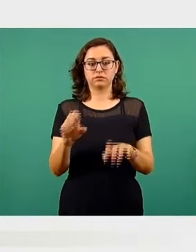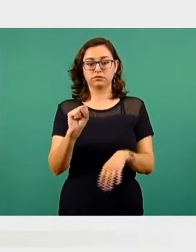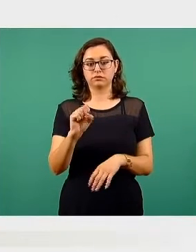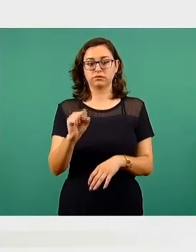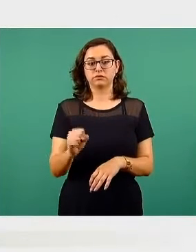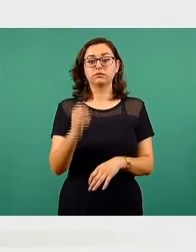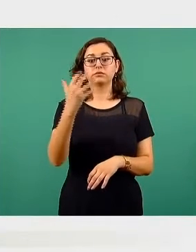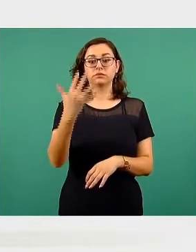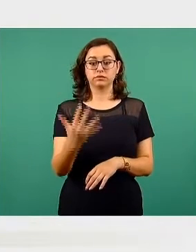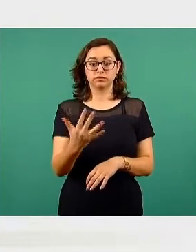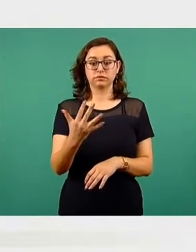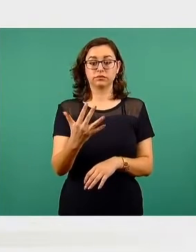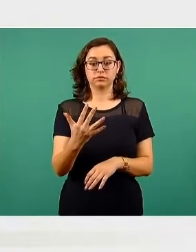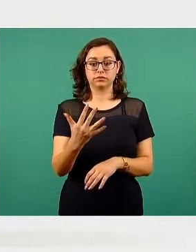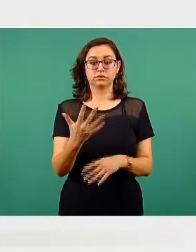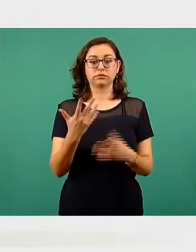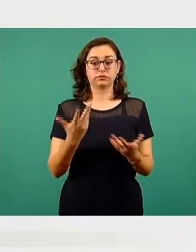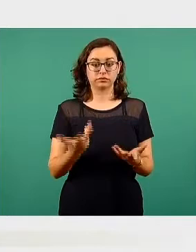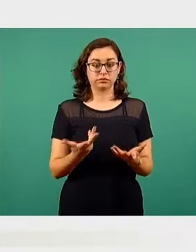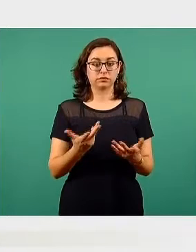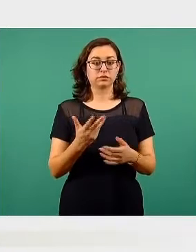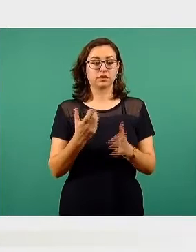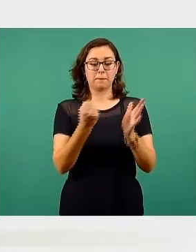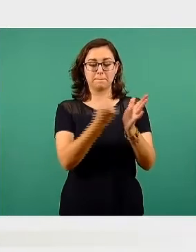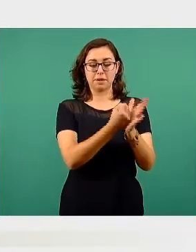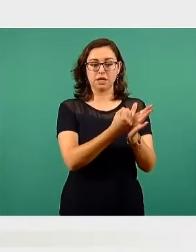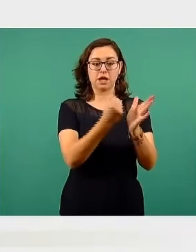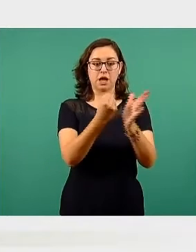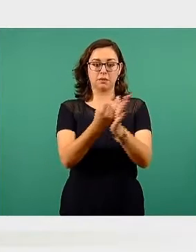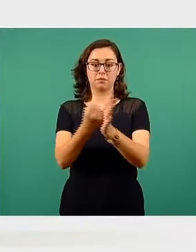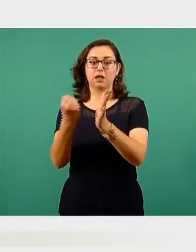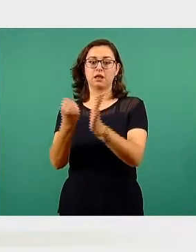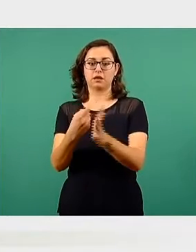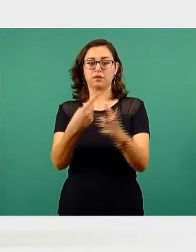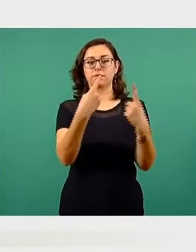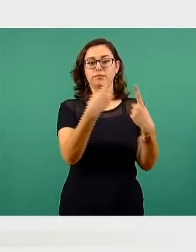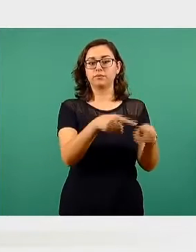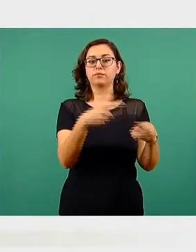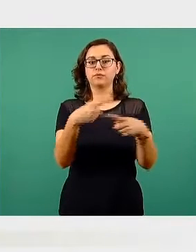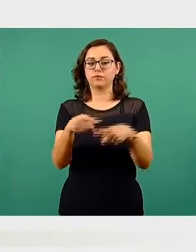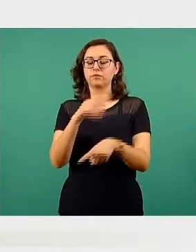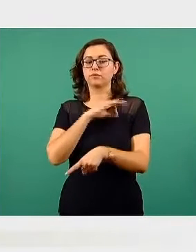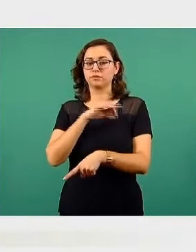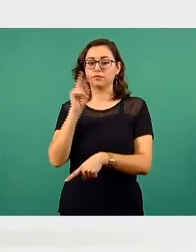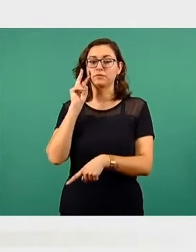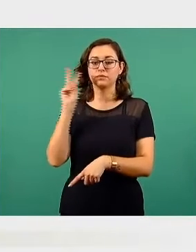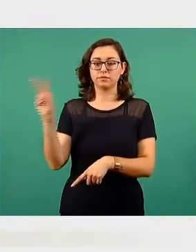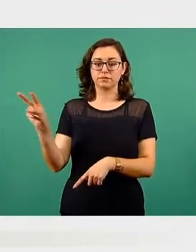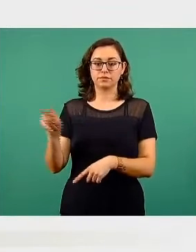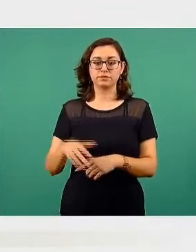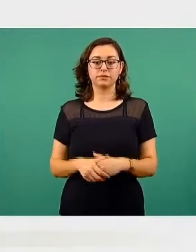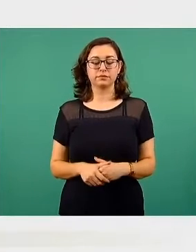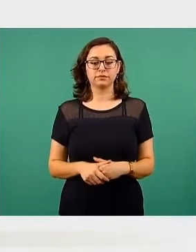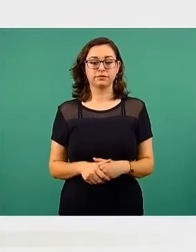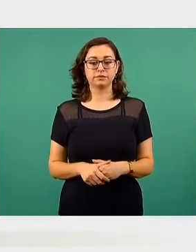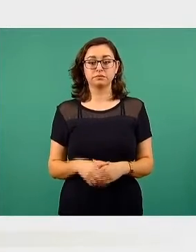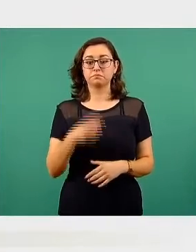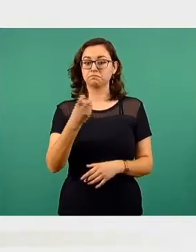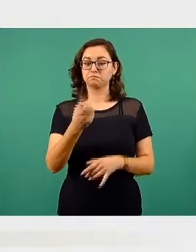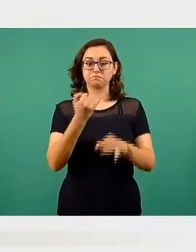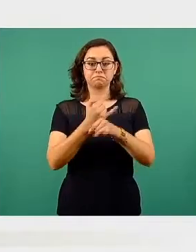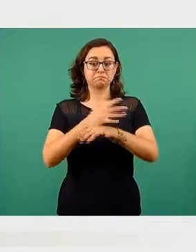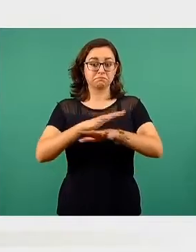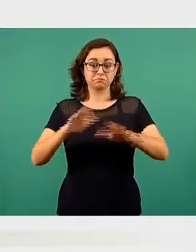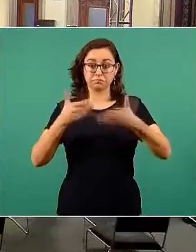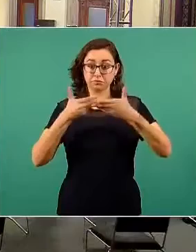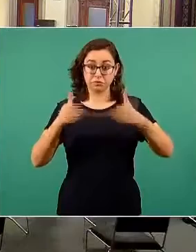43.347.665, de acuerdo a los distintos tipos o marcas de vacuna que aparecen en las botellitas de color. Esta información es pública,